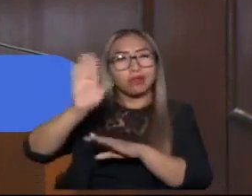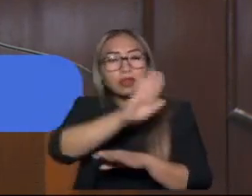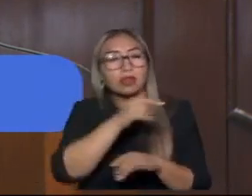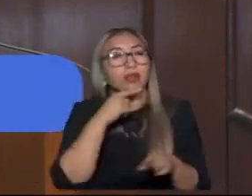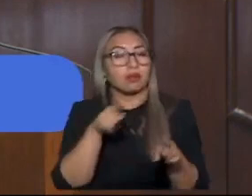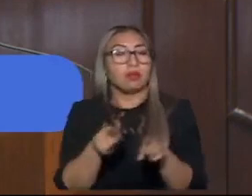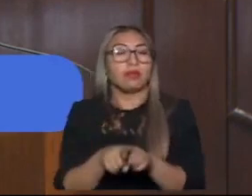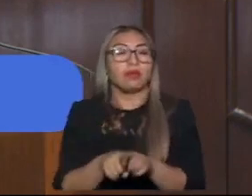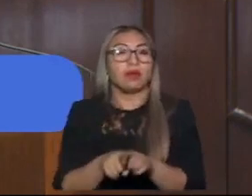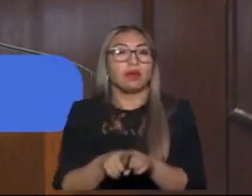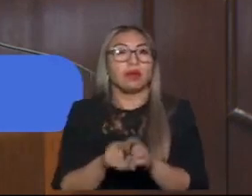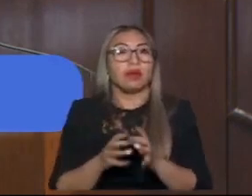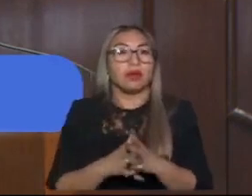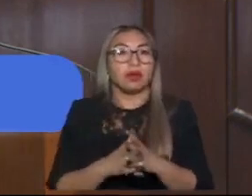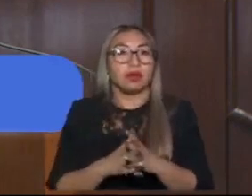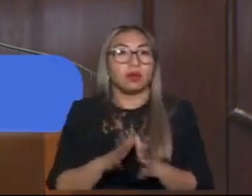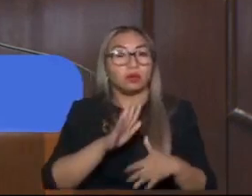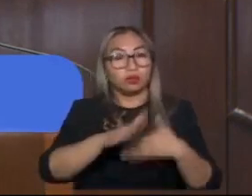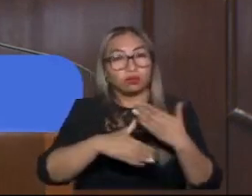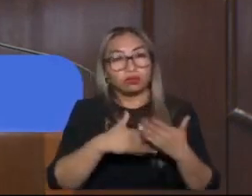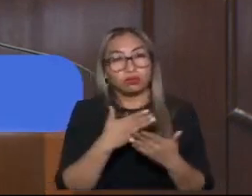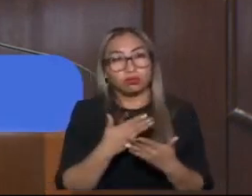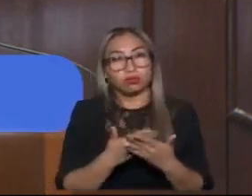Como resultado de esa estrategia,